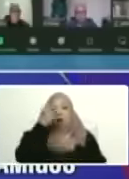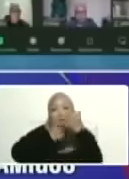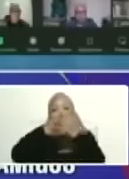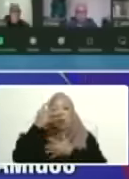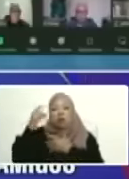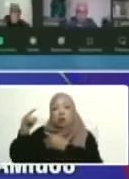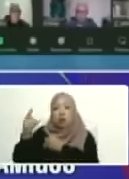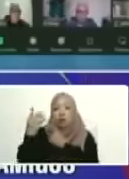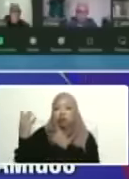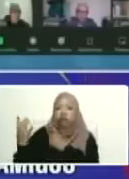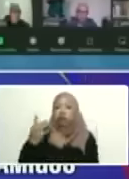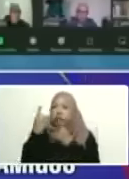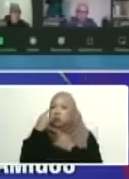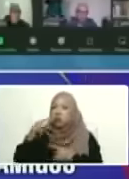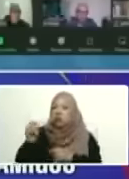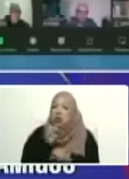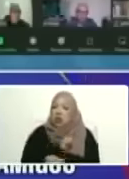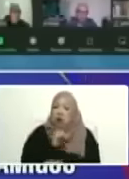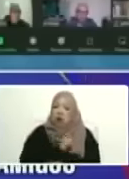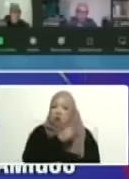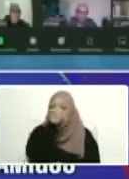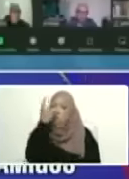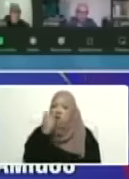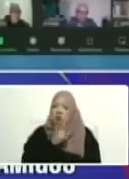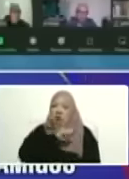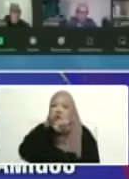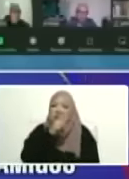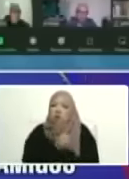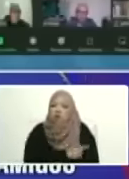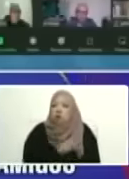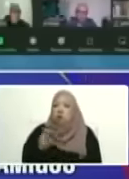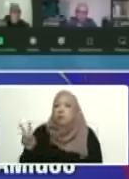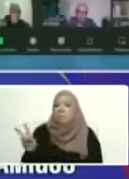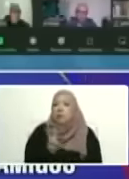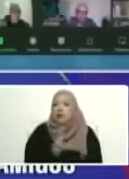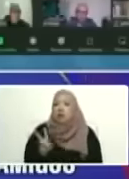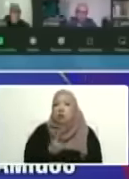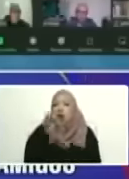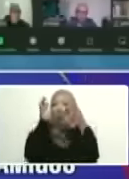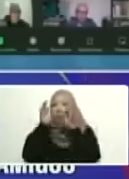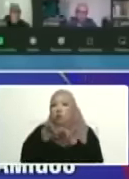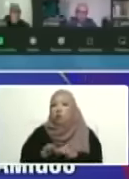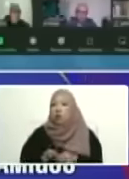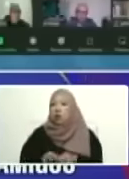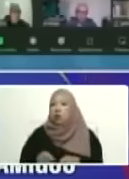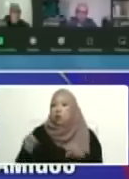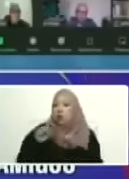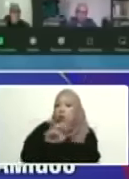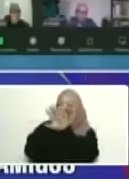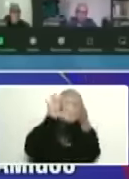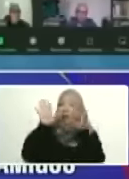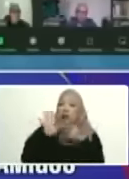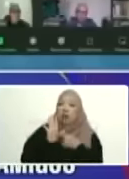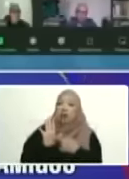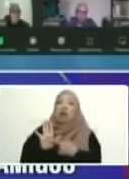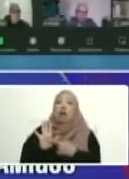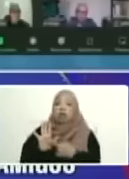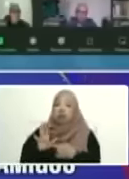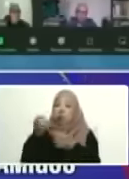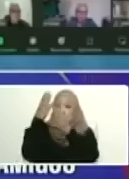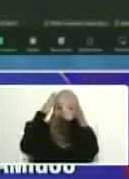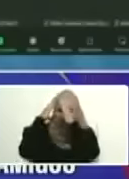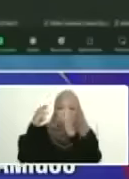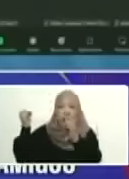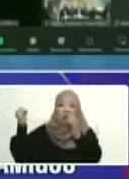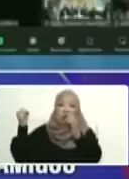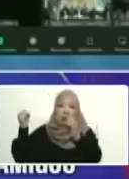Y Venezuela ha actuado con nervios de acero, con firmeza, con claridad, con diplomacia.